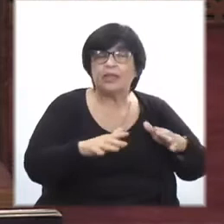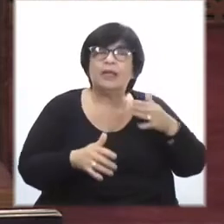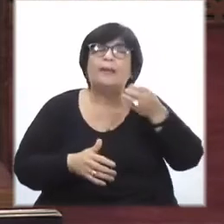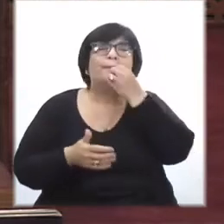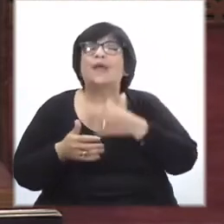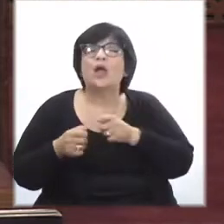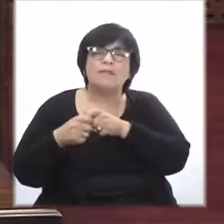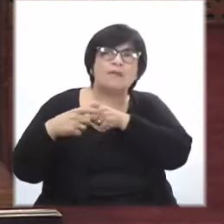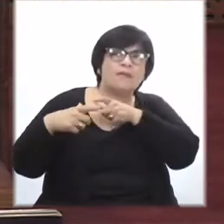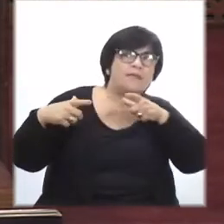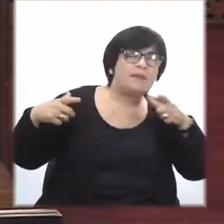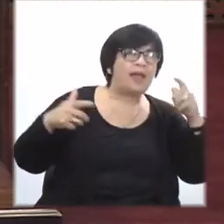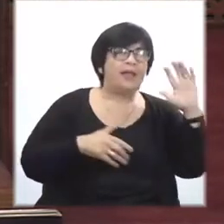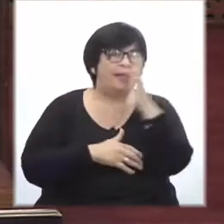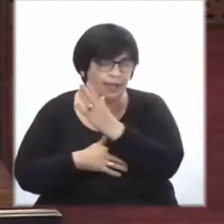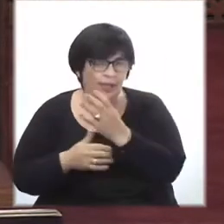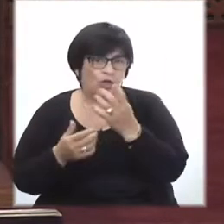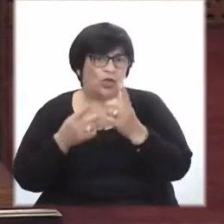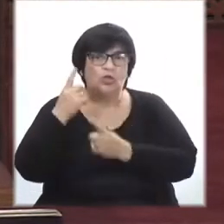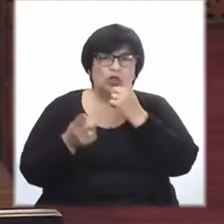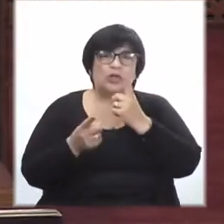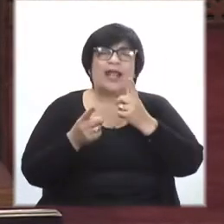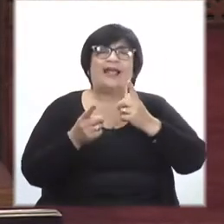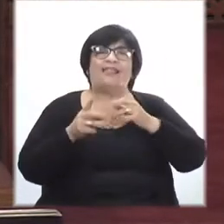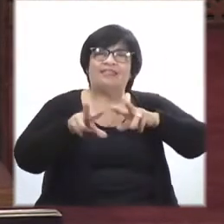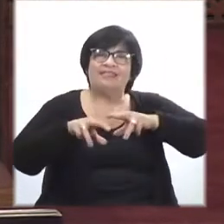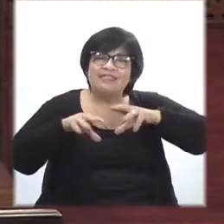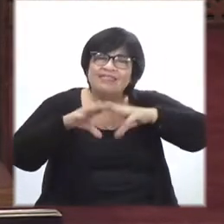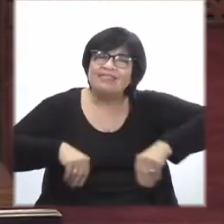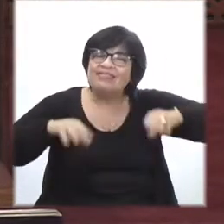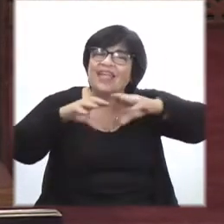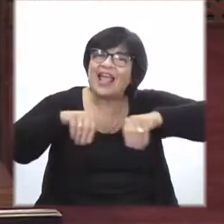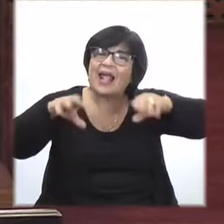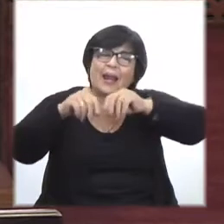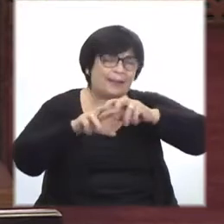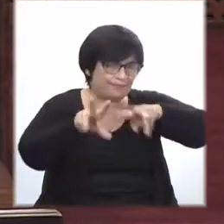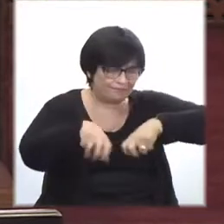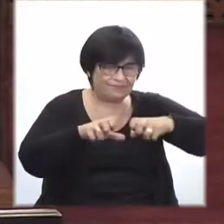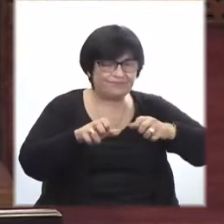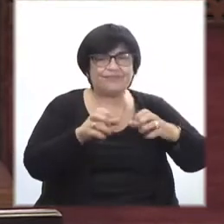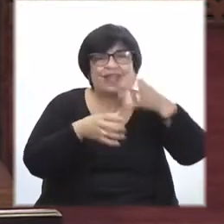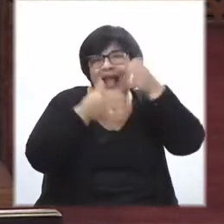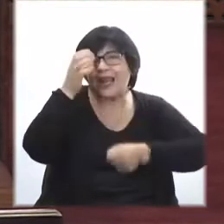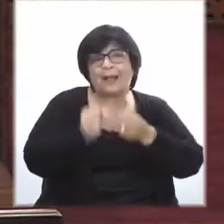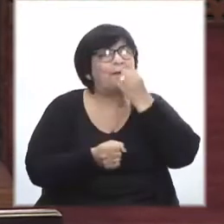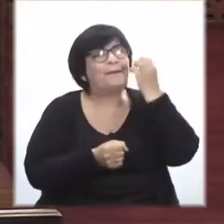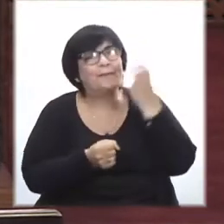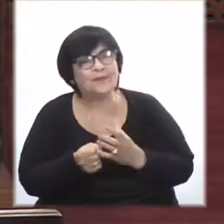extender la forestación sobre tierras con aptitud para la lechería y la agricultura, en lugar de radicar en las tierras